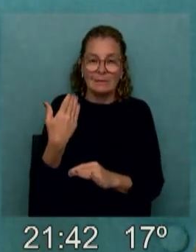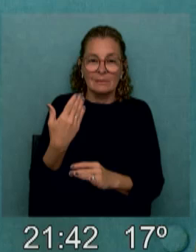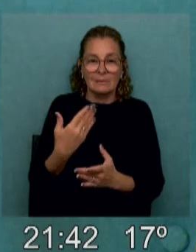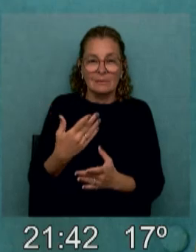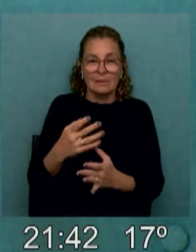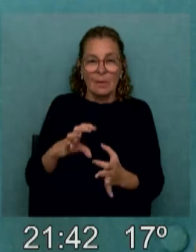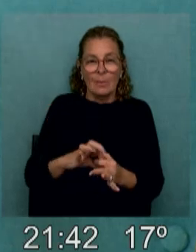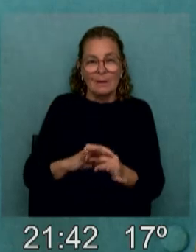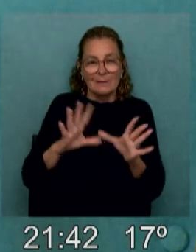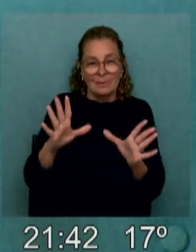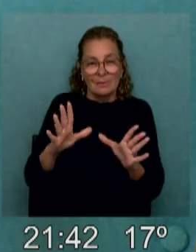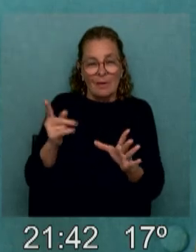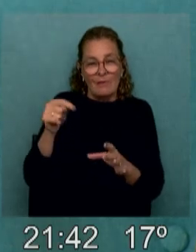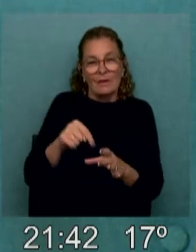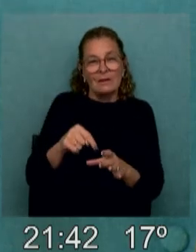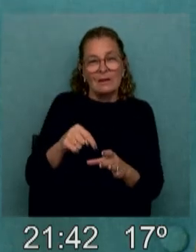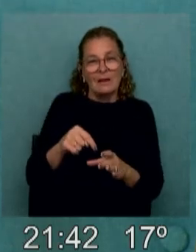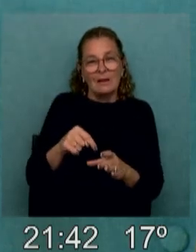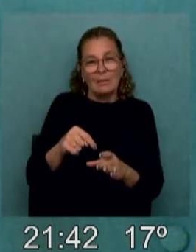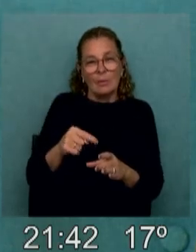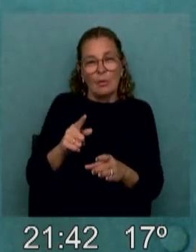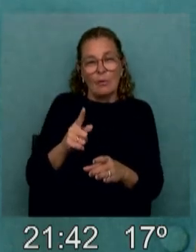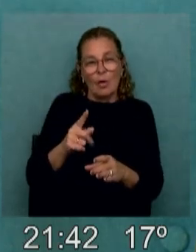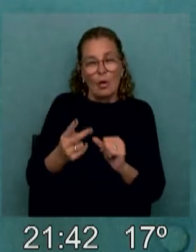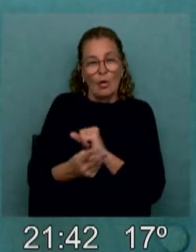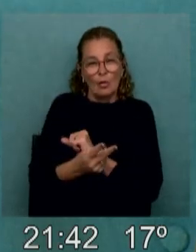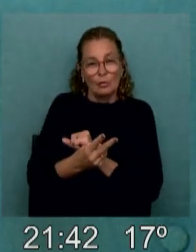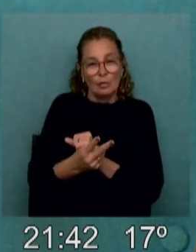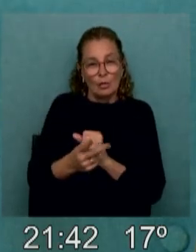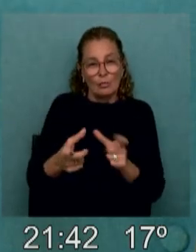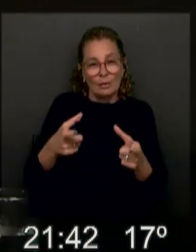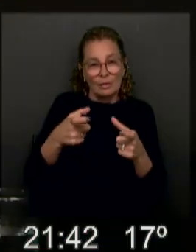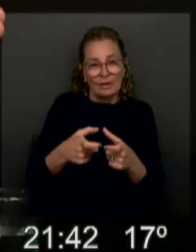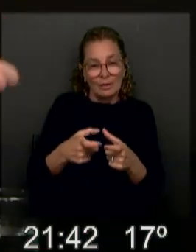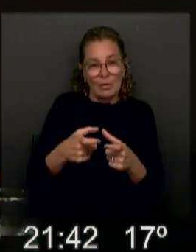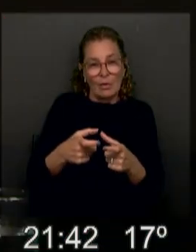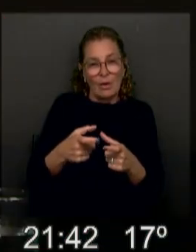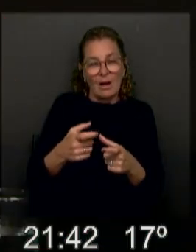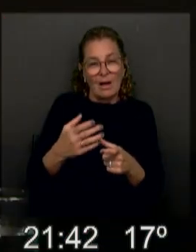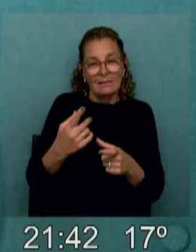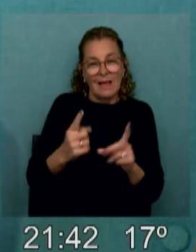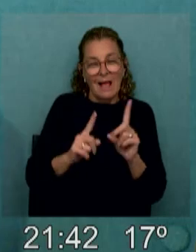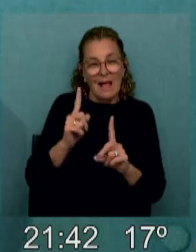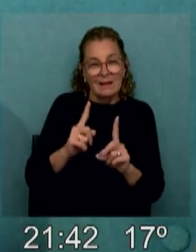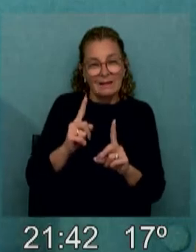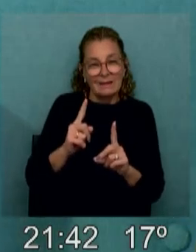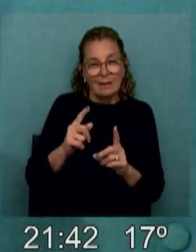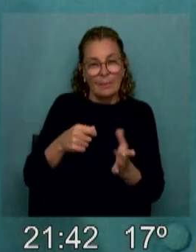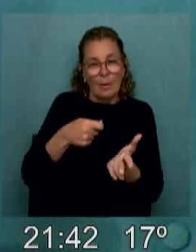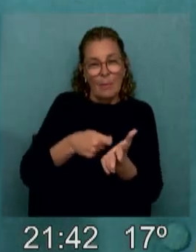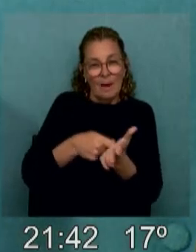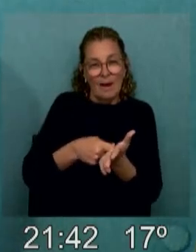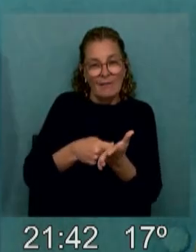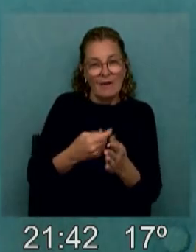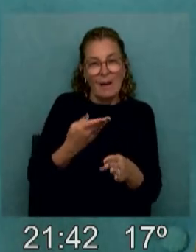la independencia venía por el lado de que vos tuvieras control sobre tu disco. Claro, antes tenía otra. Pero había alguien que de repente lo pagaba y lo